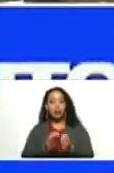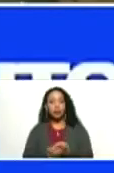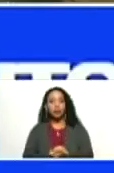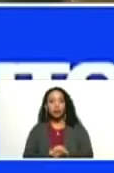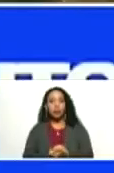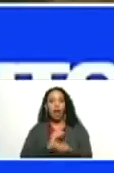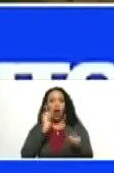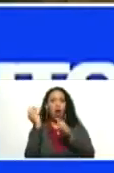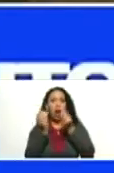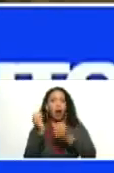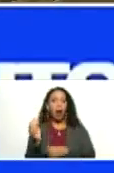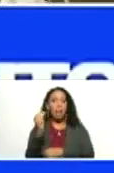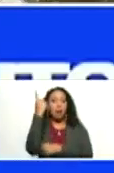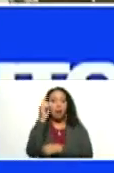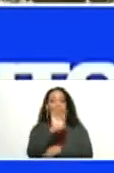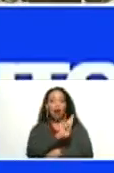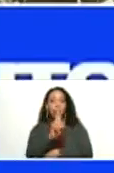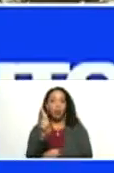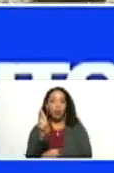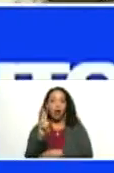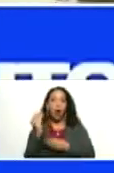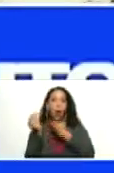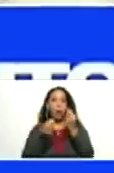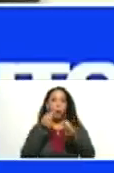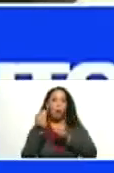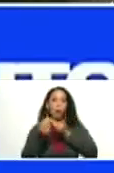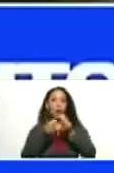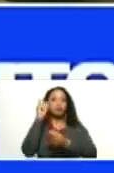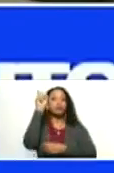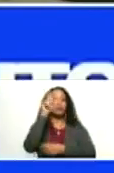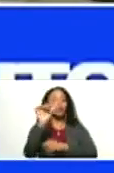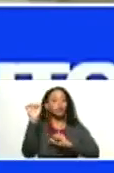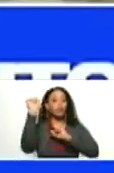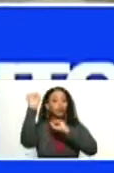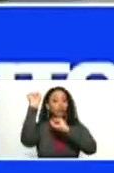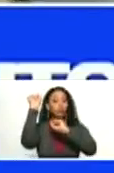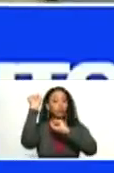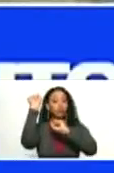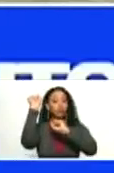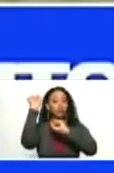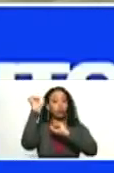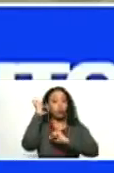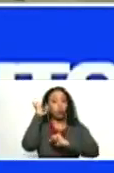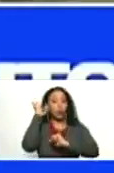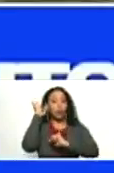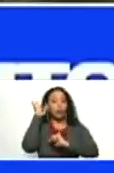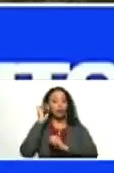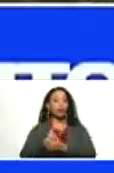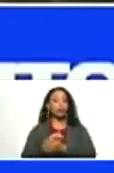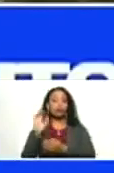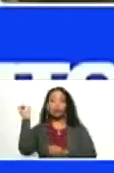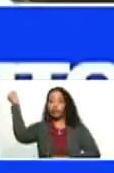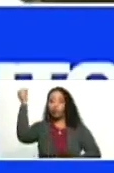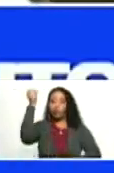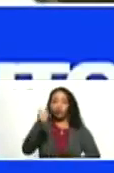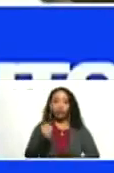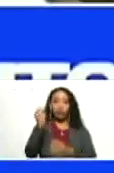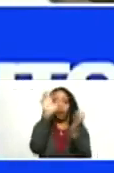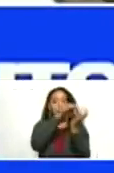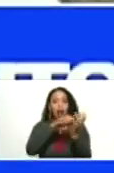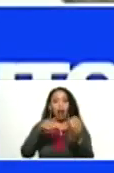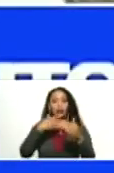de la Primera República. De la Primera República, como también la heroína Luisa Cáceres de Arismendi. Arizmendi, cuando la traen de Margarita, que la llevan a la Plaza Mayor de